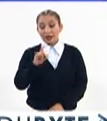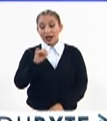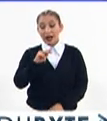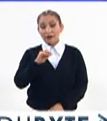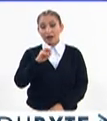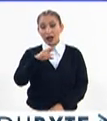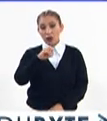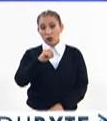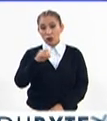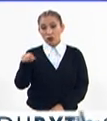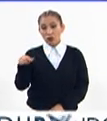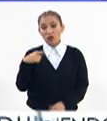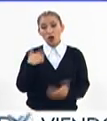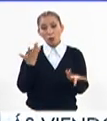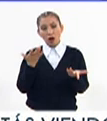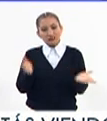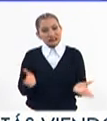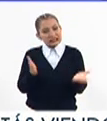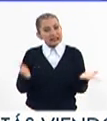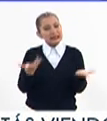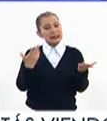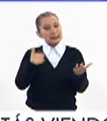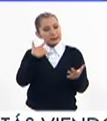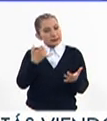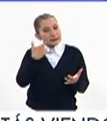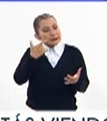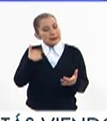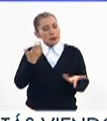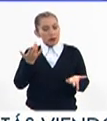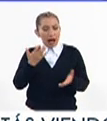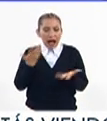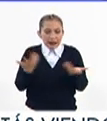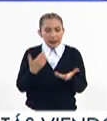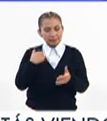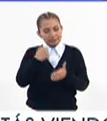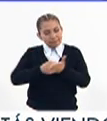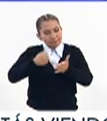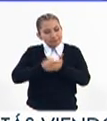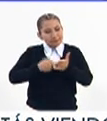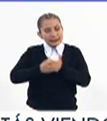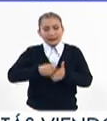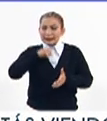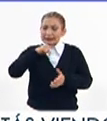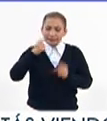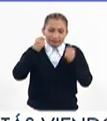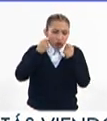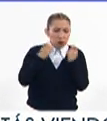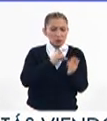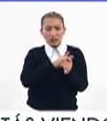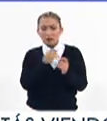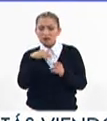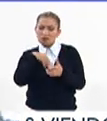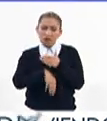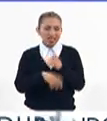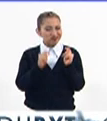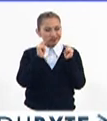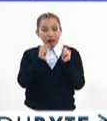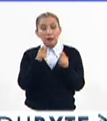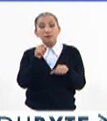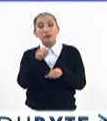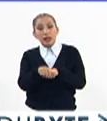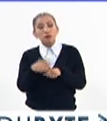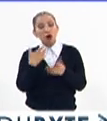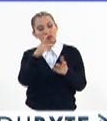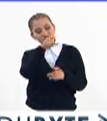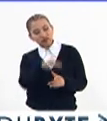Diana Franco, tener el empuje y el tesón de librar las batallas objeto de la frustración o el temor al fracaso forma